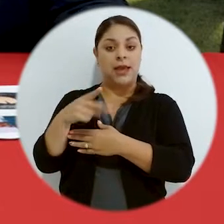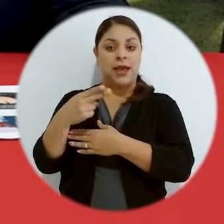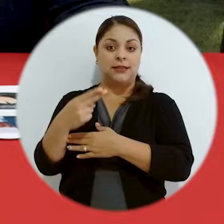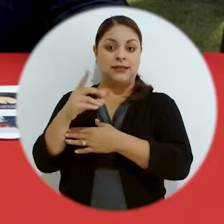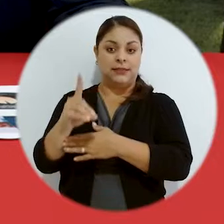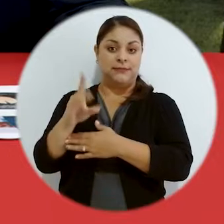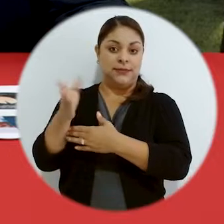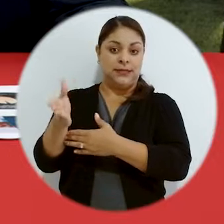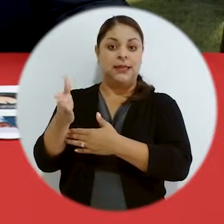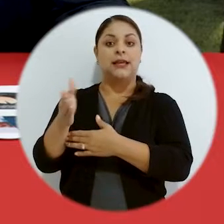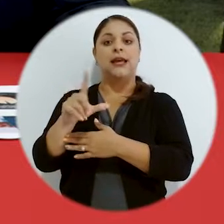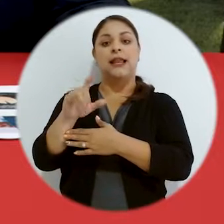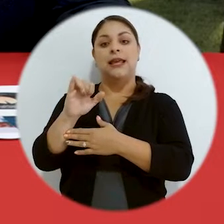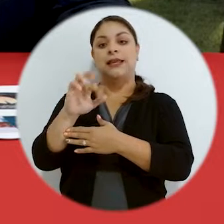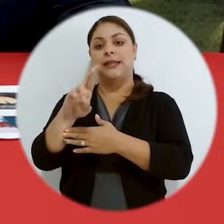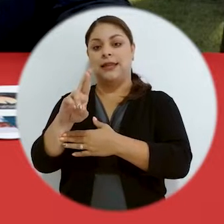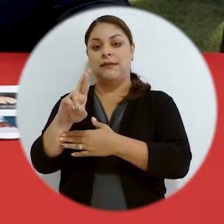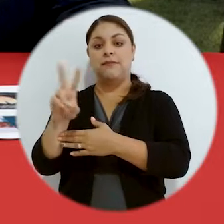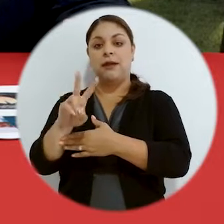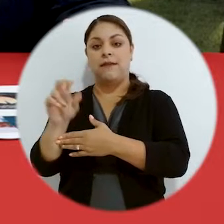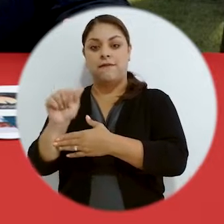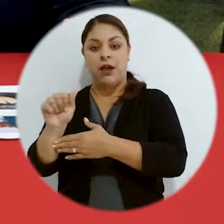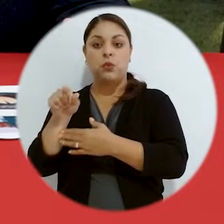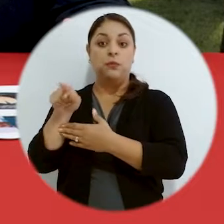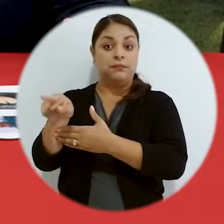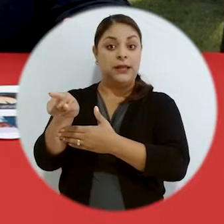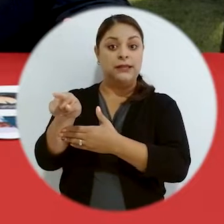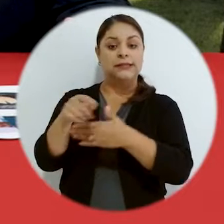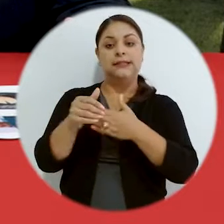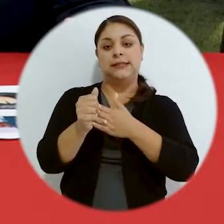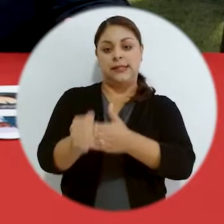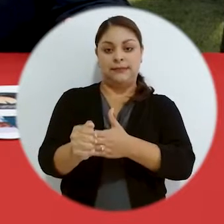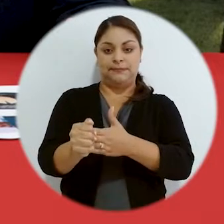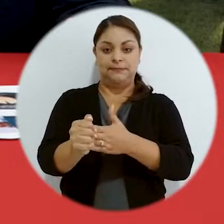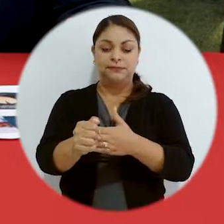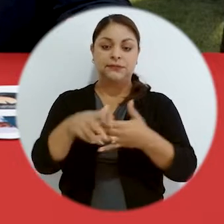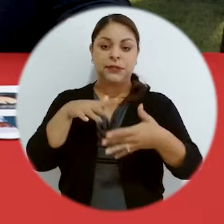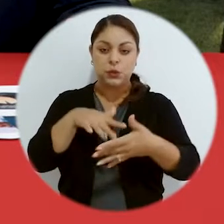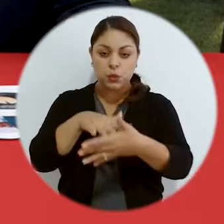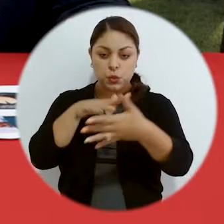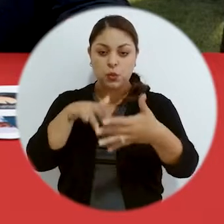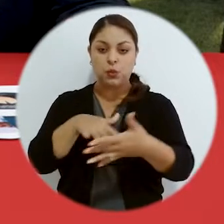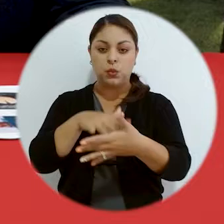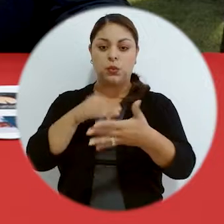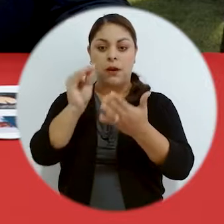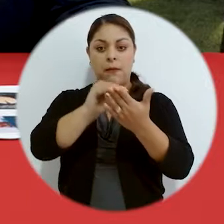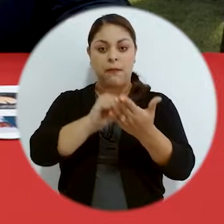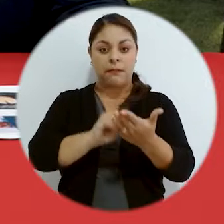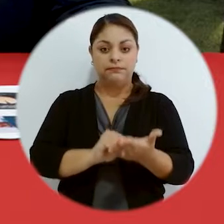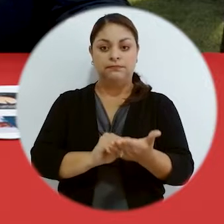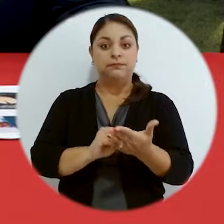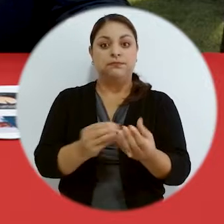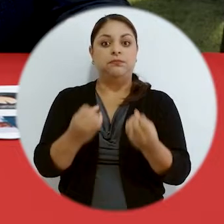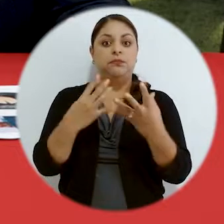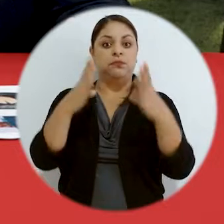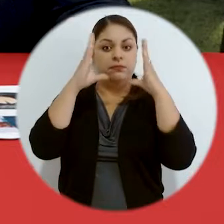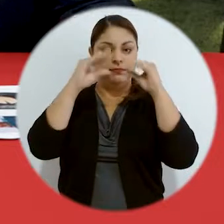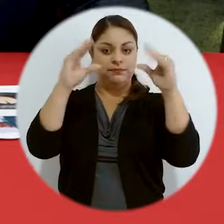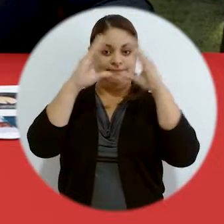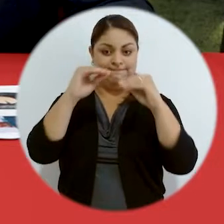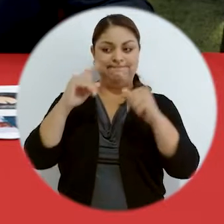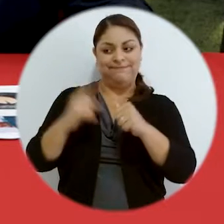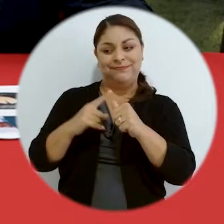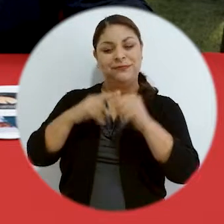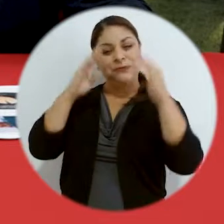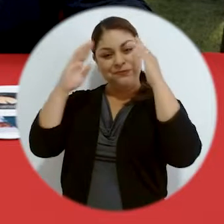Alfaro, quien lidera este estudio, este importante estudio que tiene muchísimas premisas y muchísimos datos para poder interpretar.